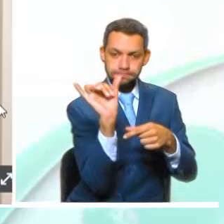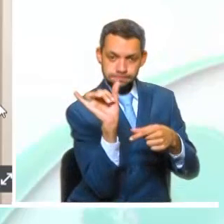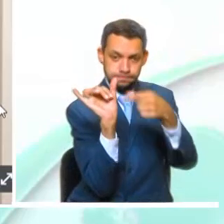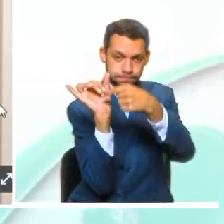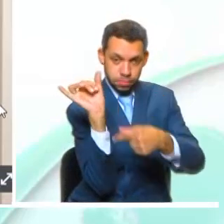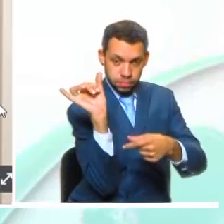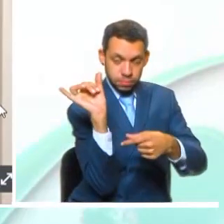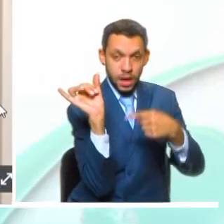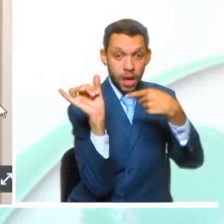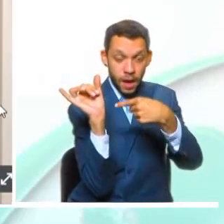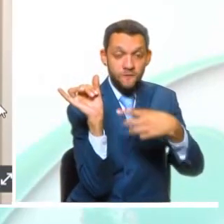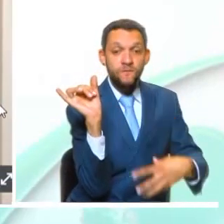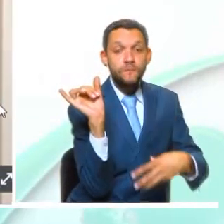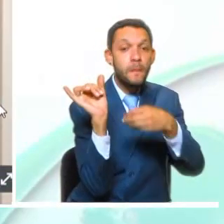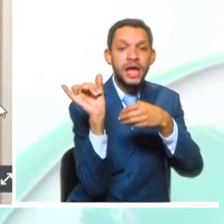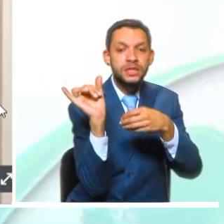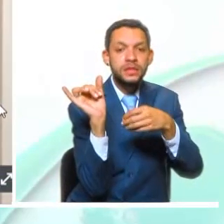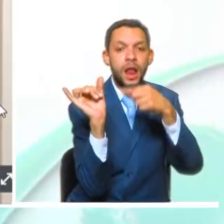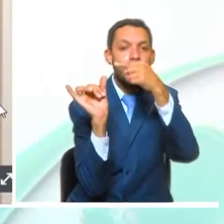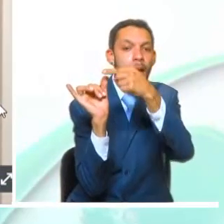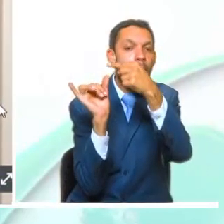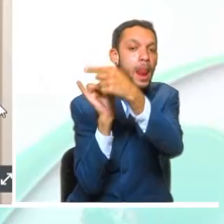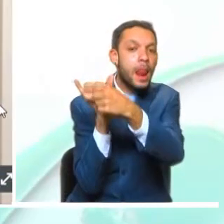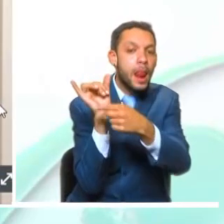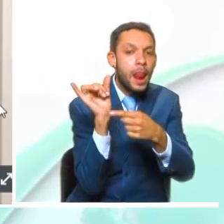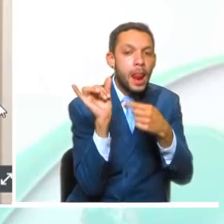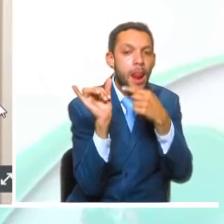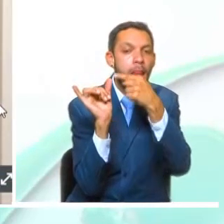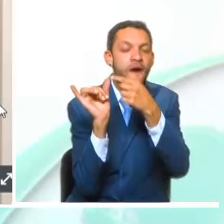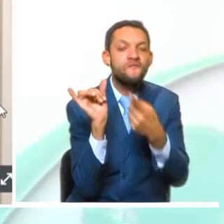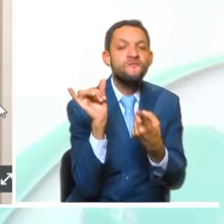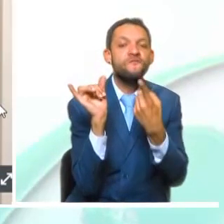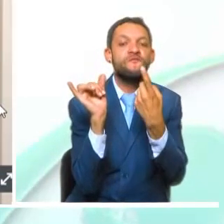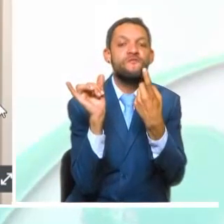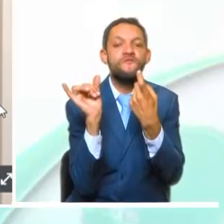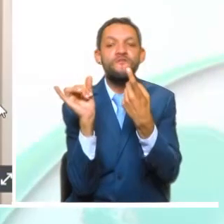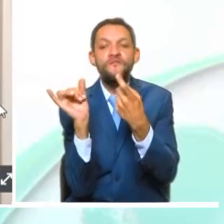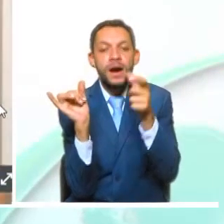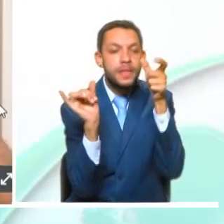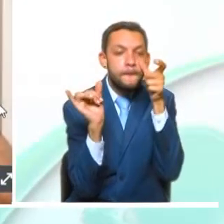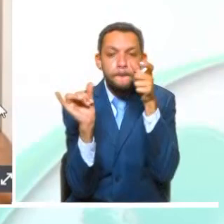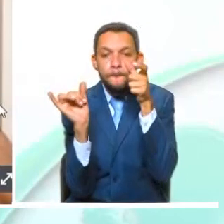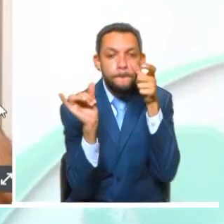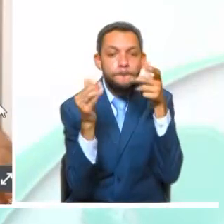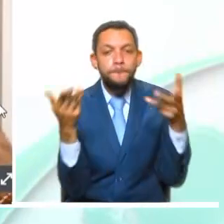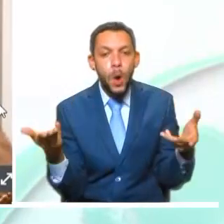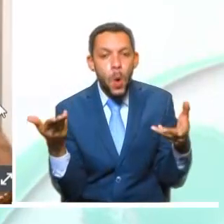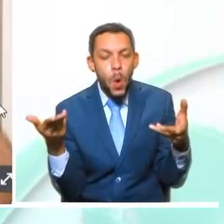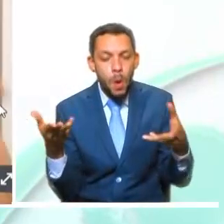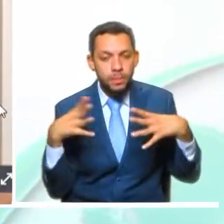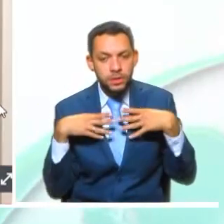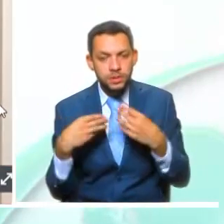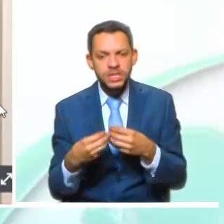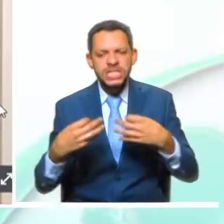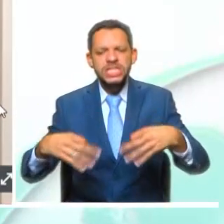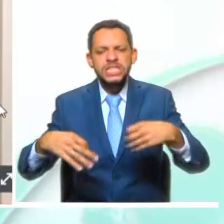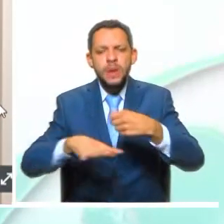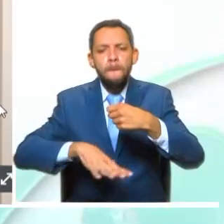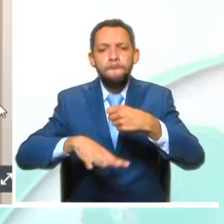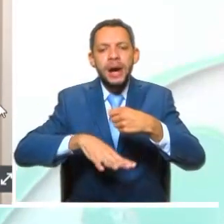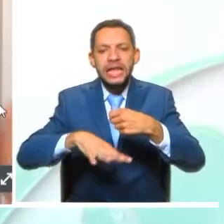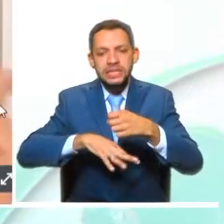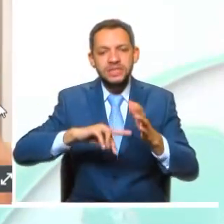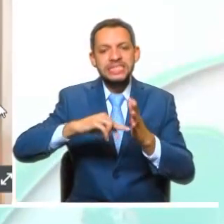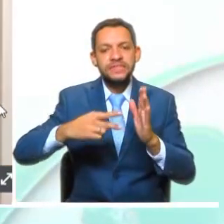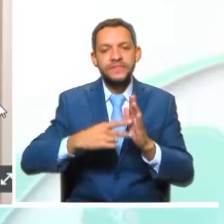útero las mujeres no tienen ovario cómo es que tenemos que permitir que una persona llega a un estado de eso